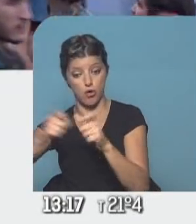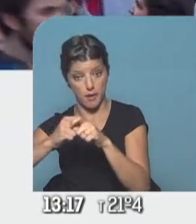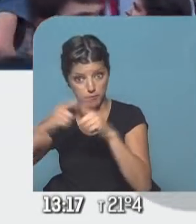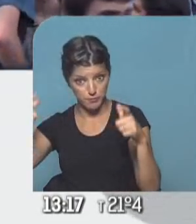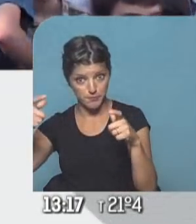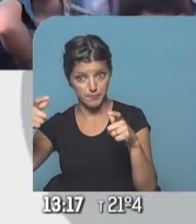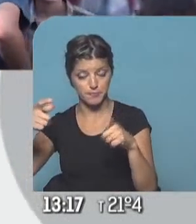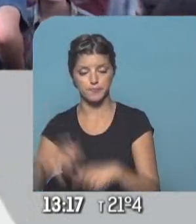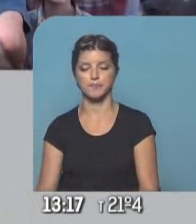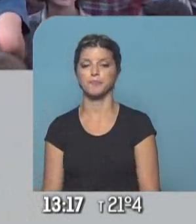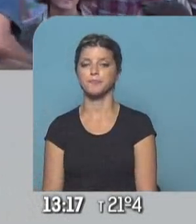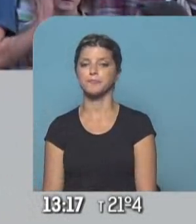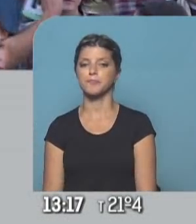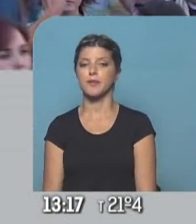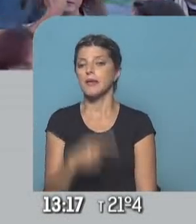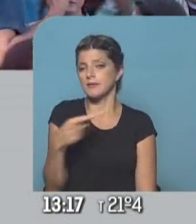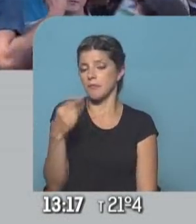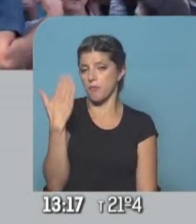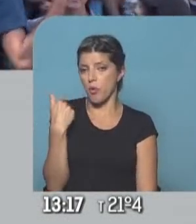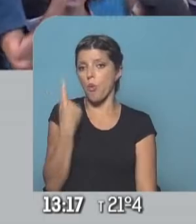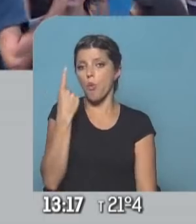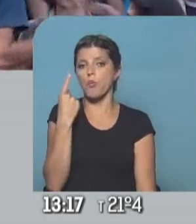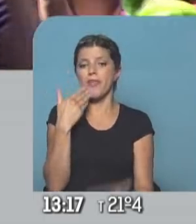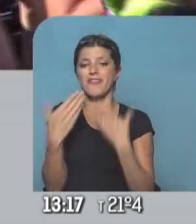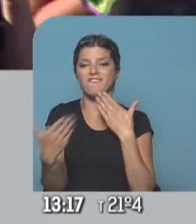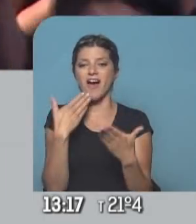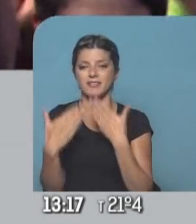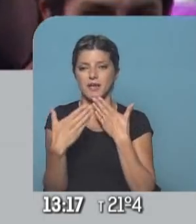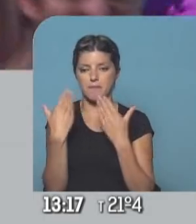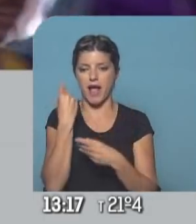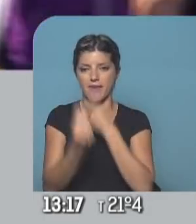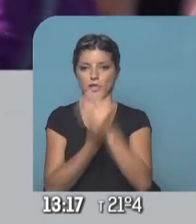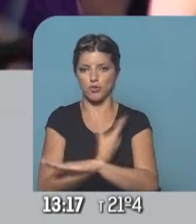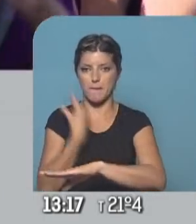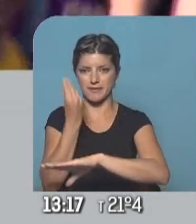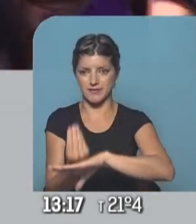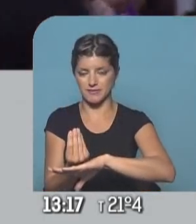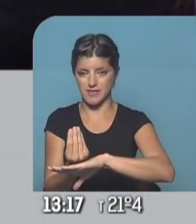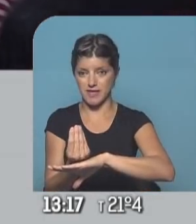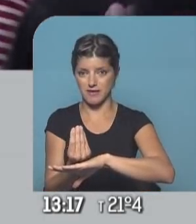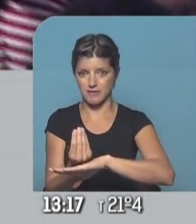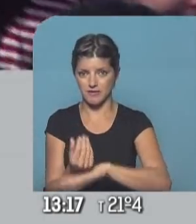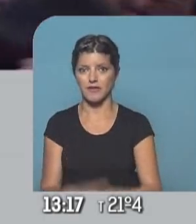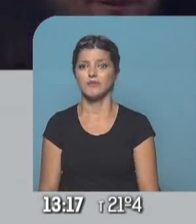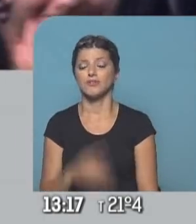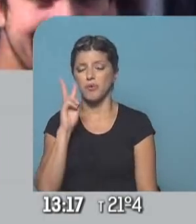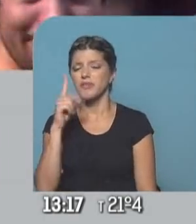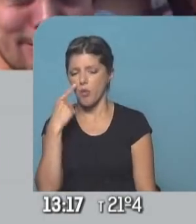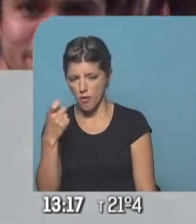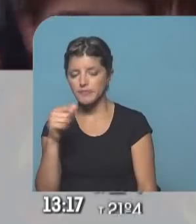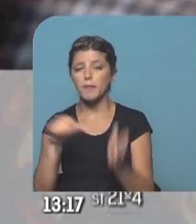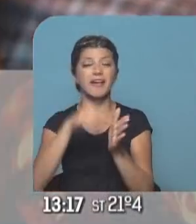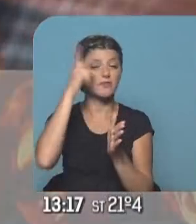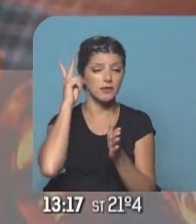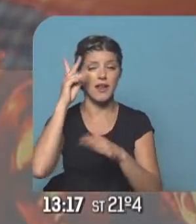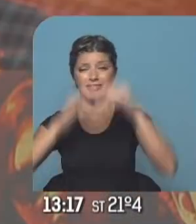verdad que esta semana hubo un debate presidencial, el primero de la campaña, y uno veía ese Chile que, bueno, tiene enormes desigualdades, pero también en lo